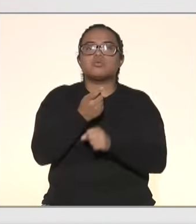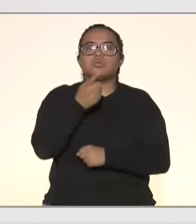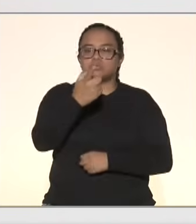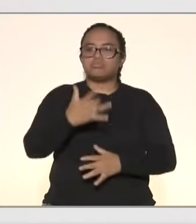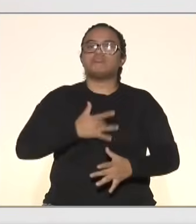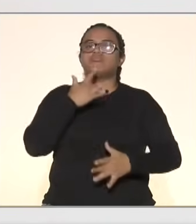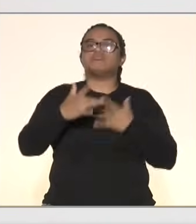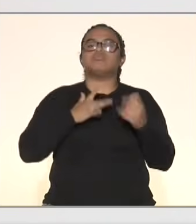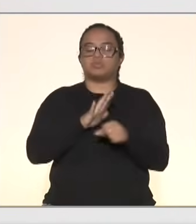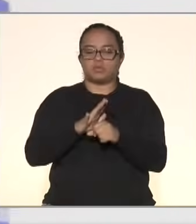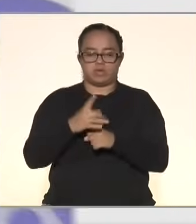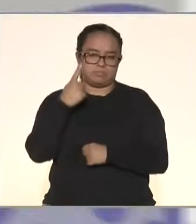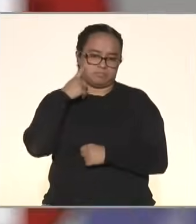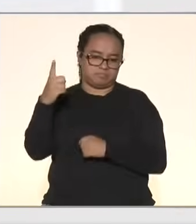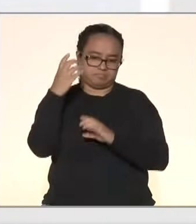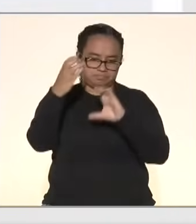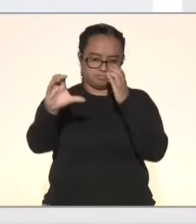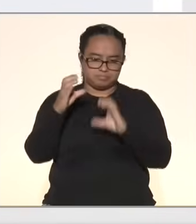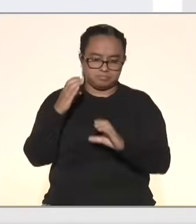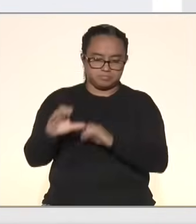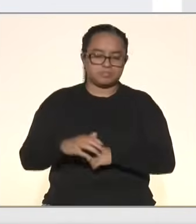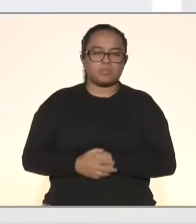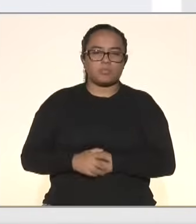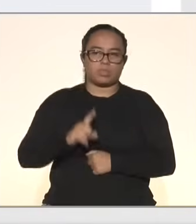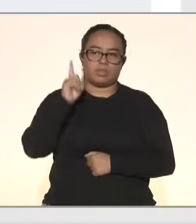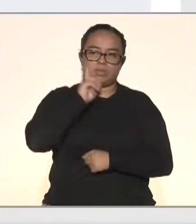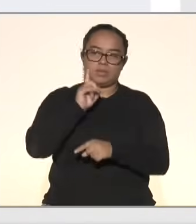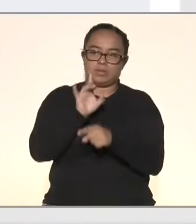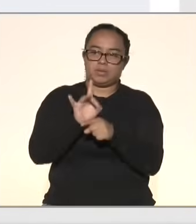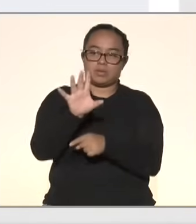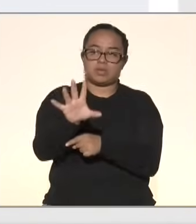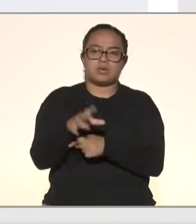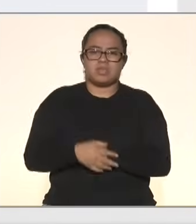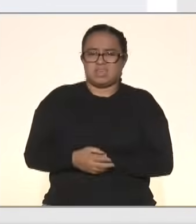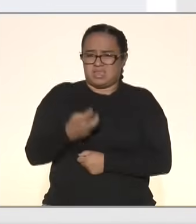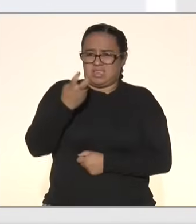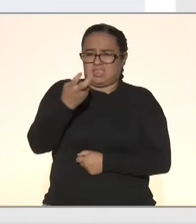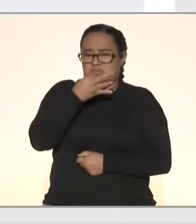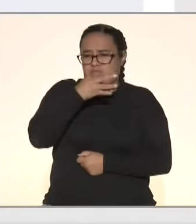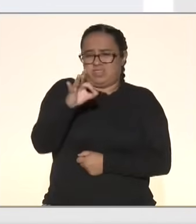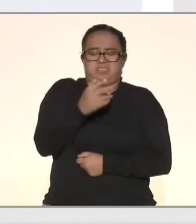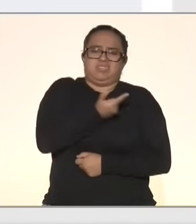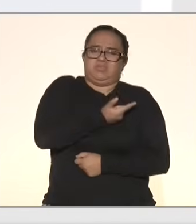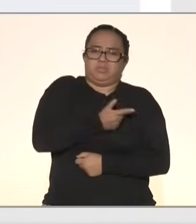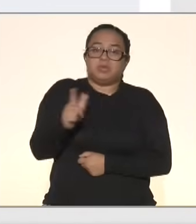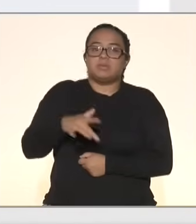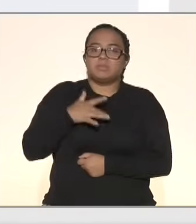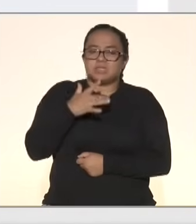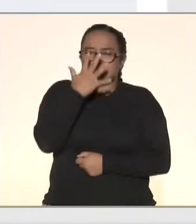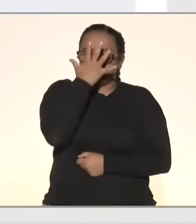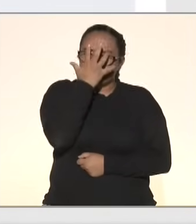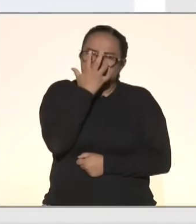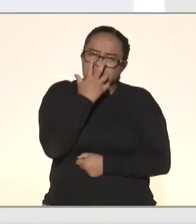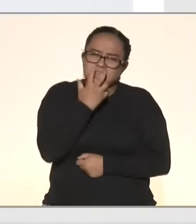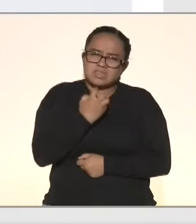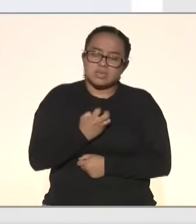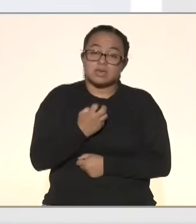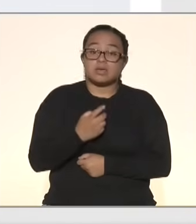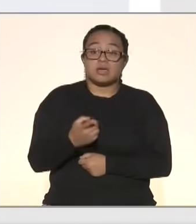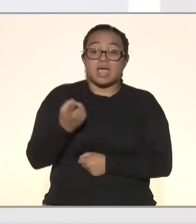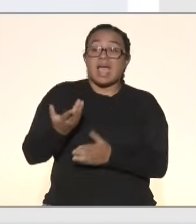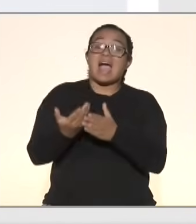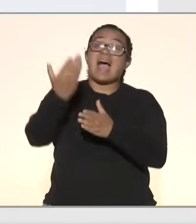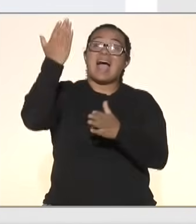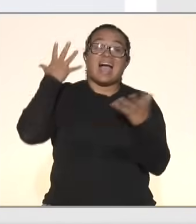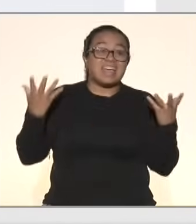algunos comentarios que recibimos. Irma García: no me gustan, me da tristeza y nostalgia. Ya no nos reunimos